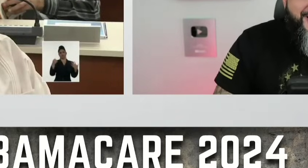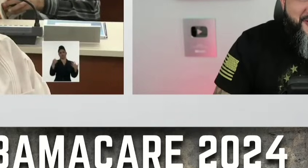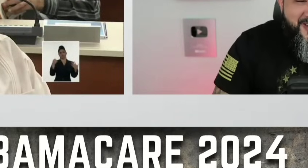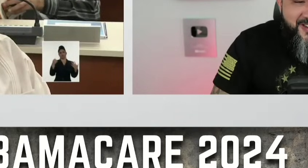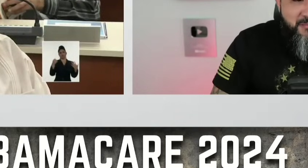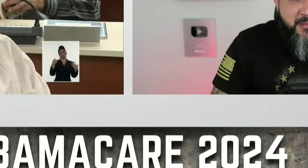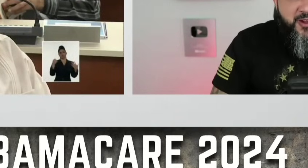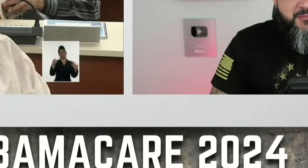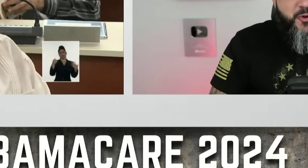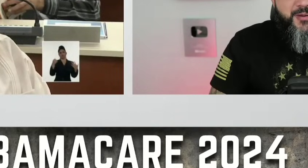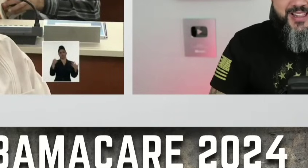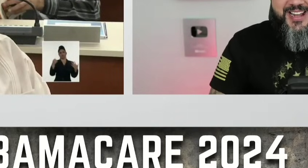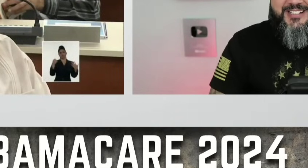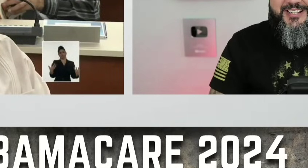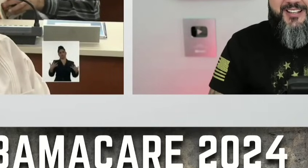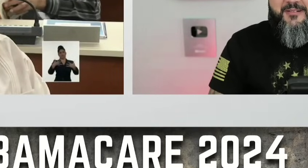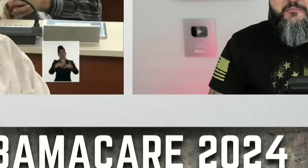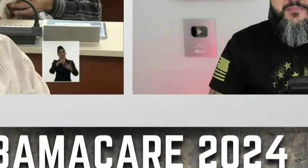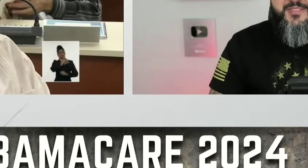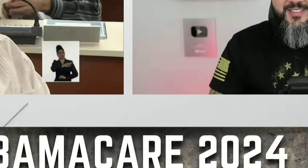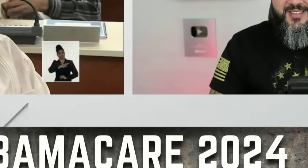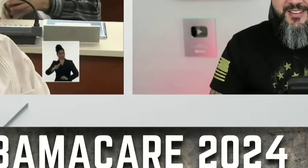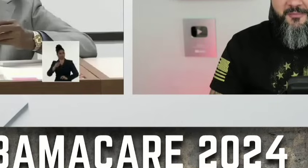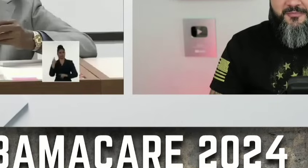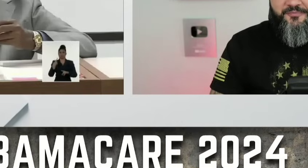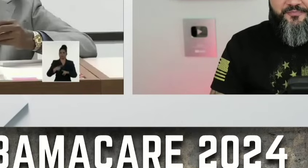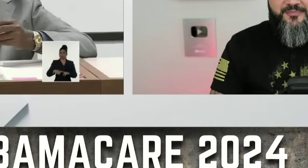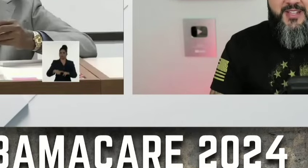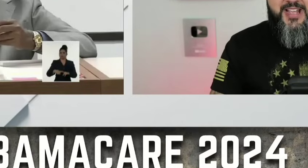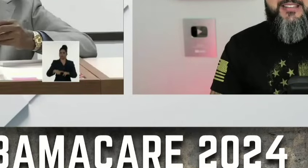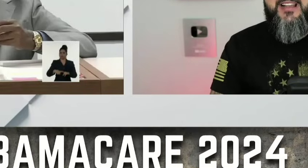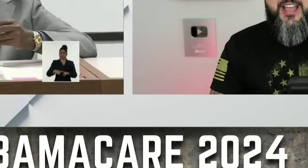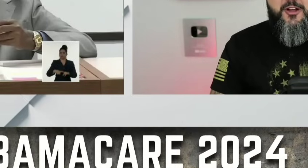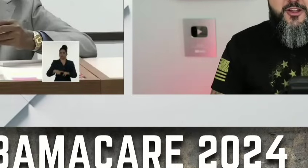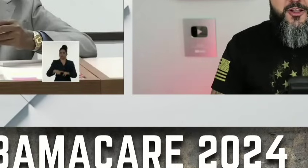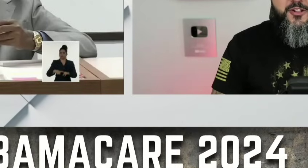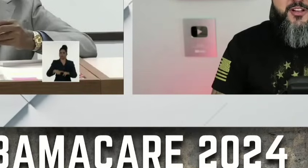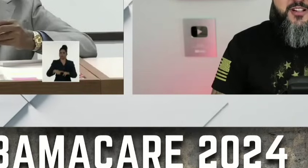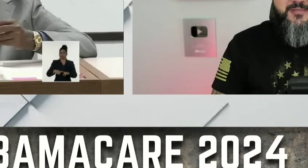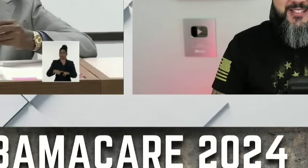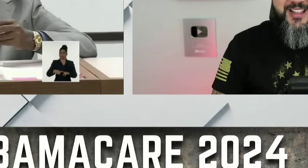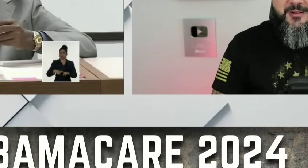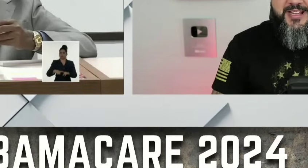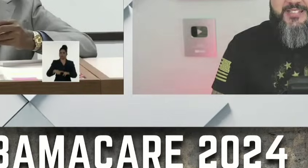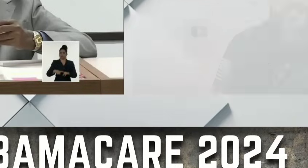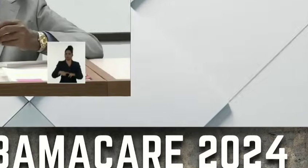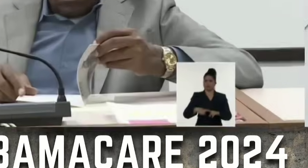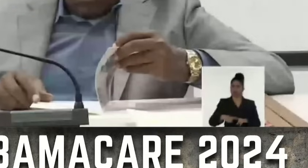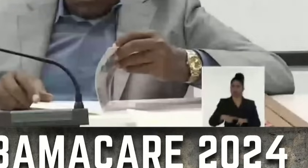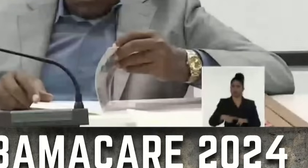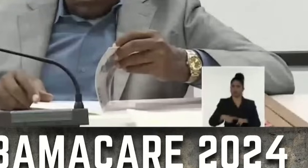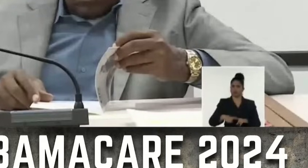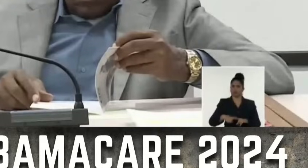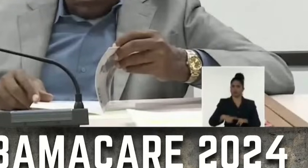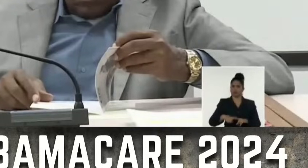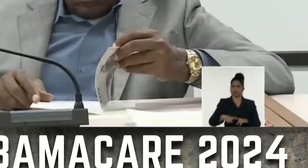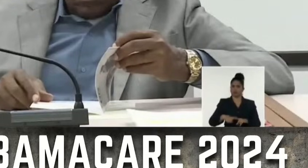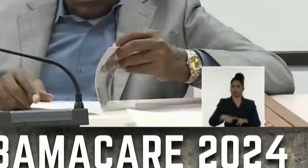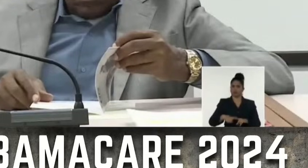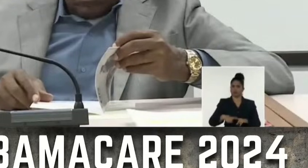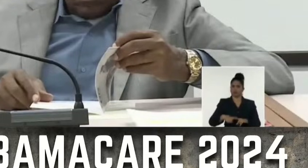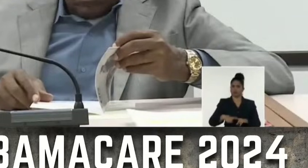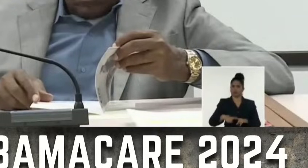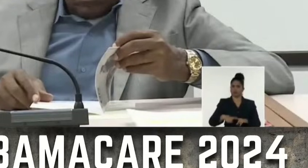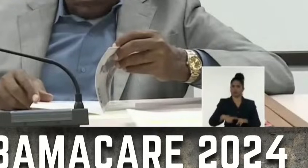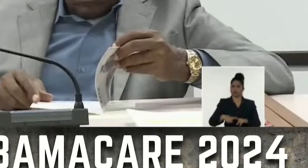vez me ponen pruebas de que existe sobre eler Teco c es del que yo digo que yo no tengo demasiada evidencia de que haya existido realmente yo no sé si